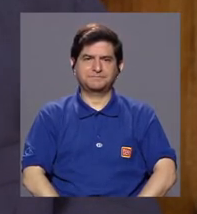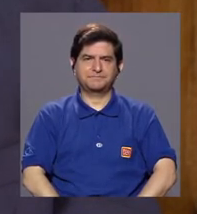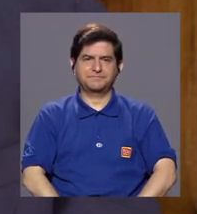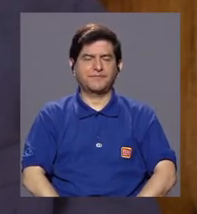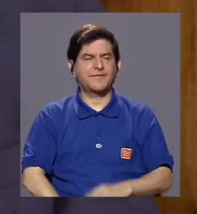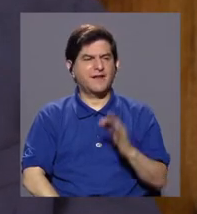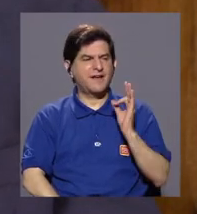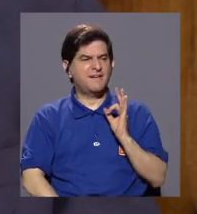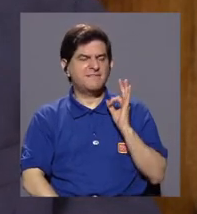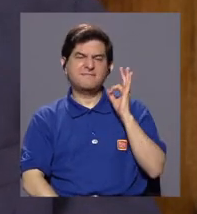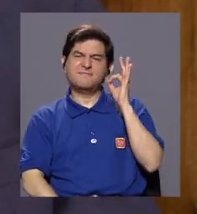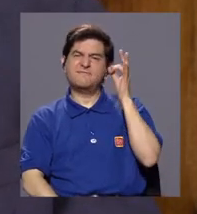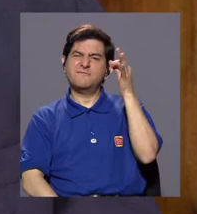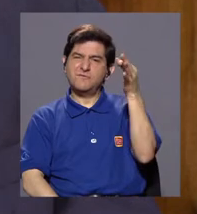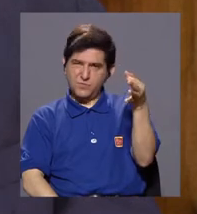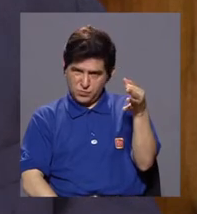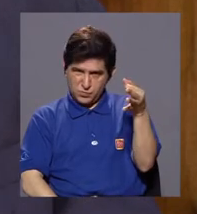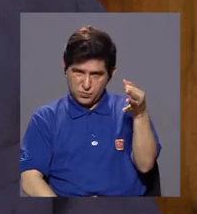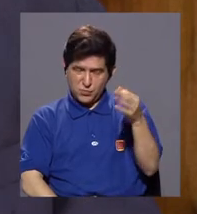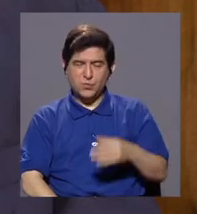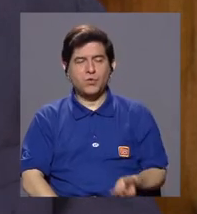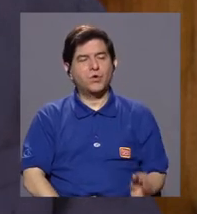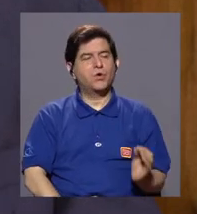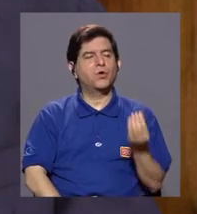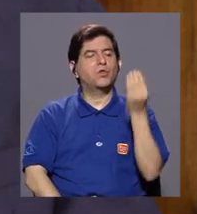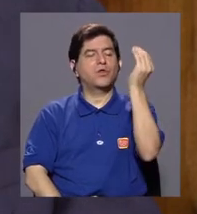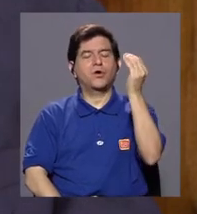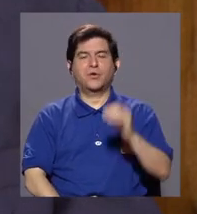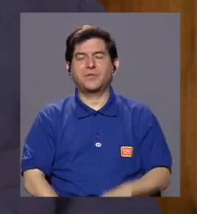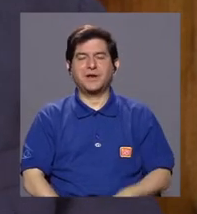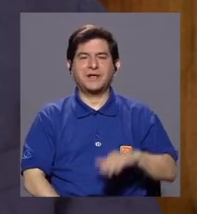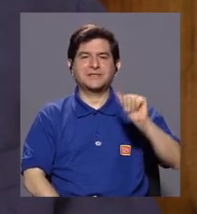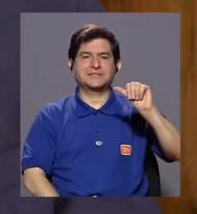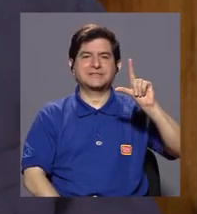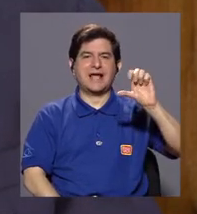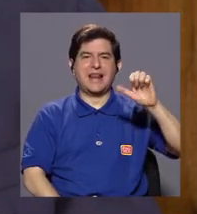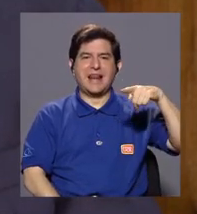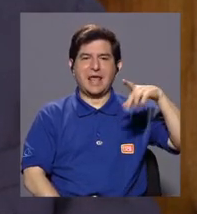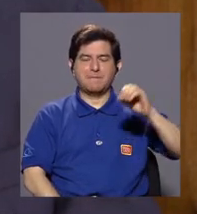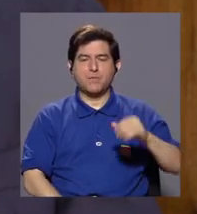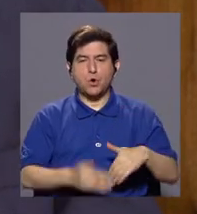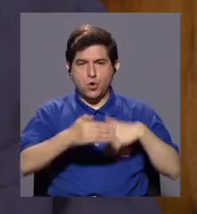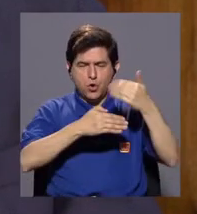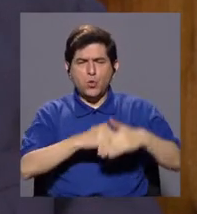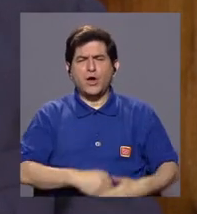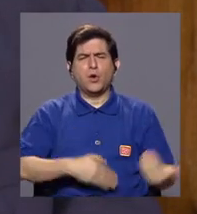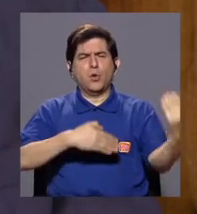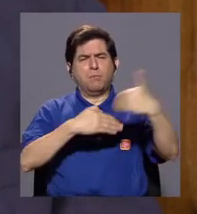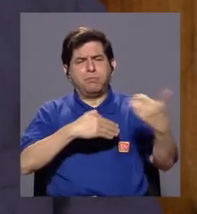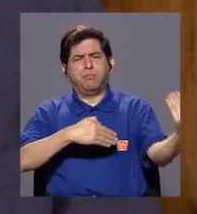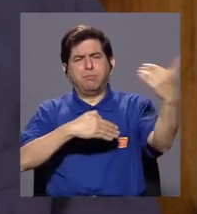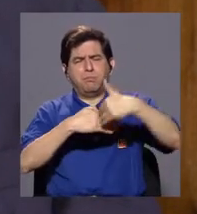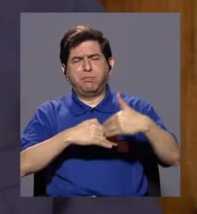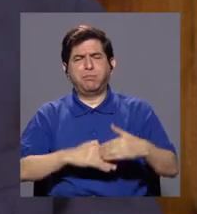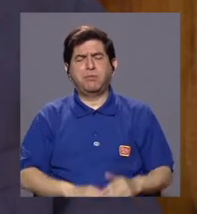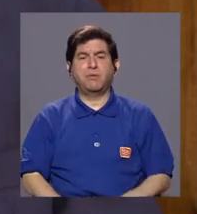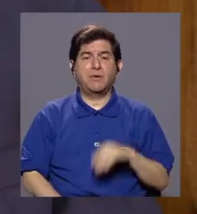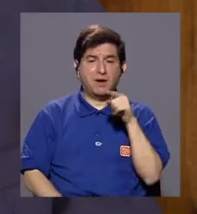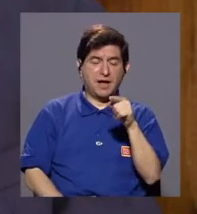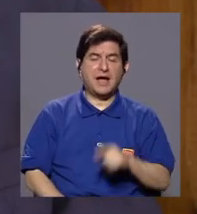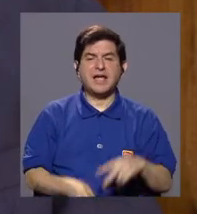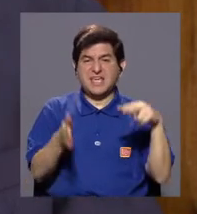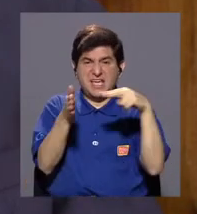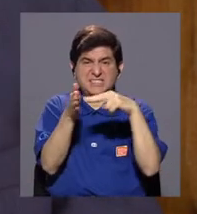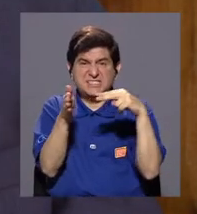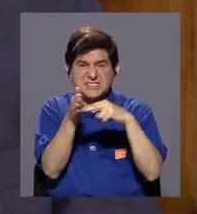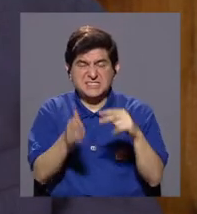¿cuál va a ser el futuro de la juventud en Alepo después de que han bombardeado Alepo